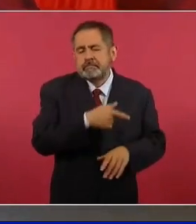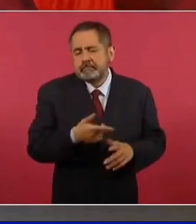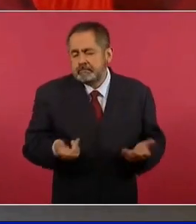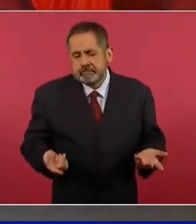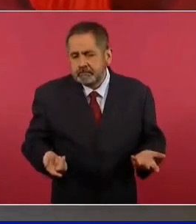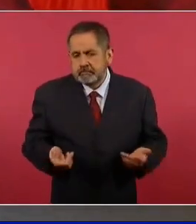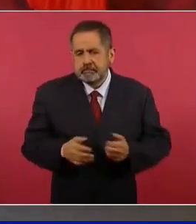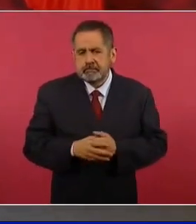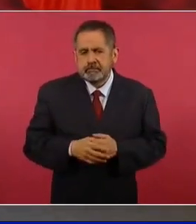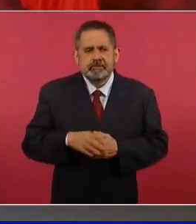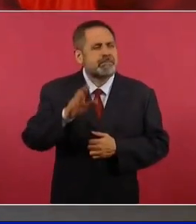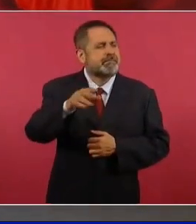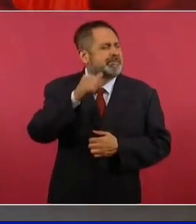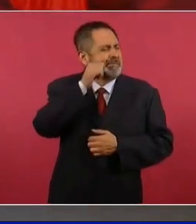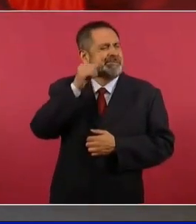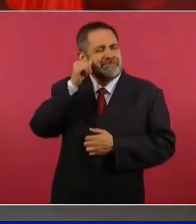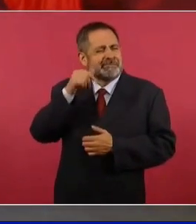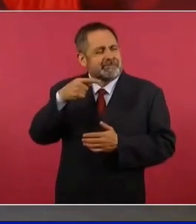Ahí apareció Leti.